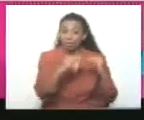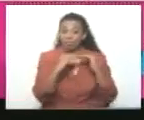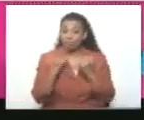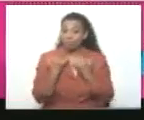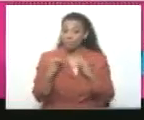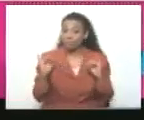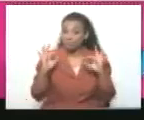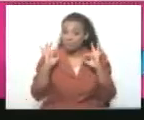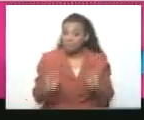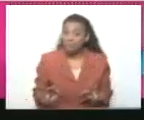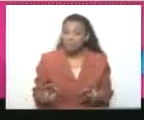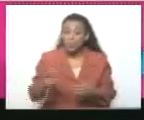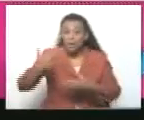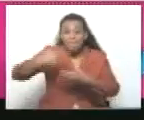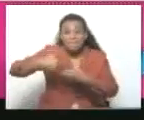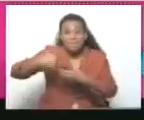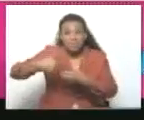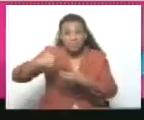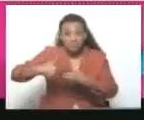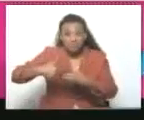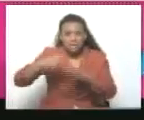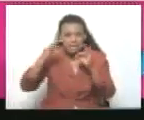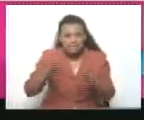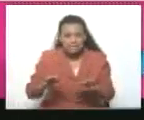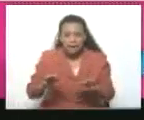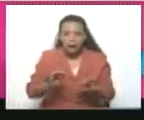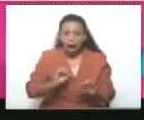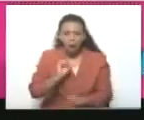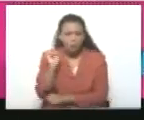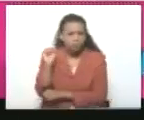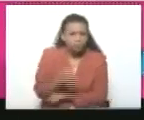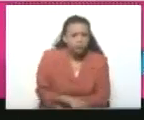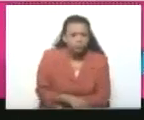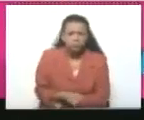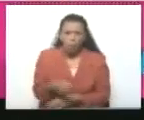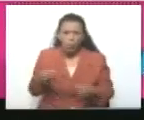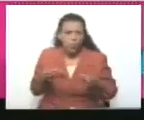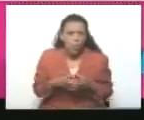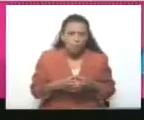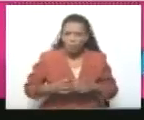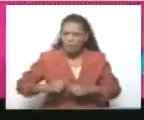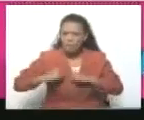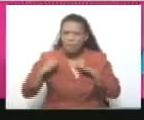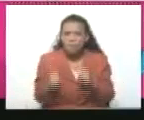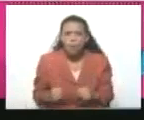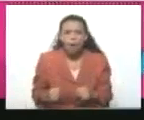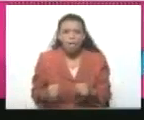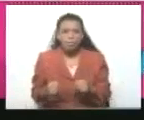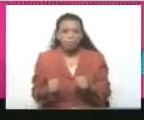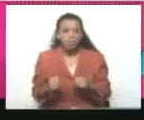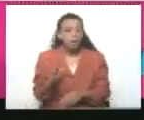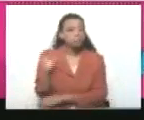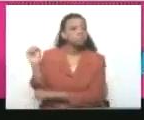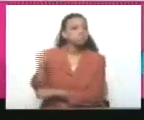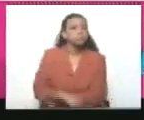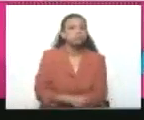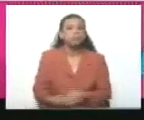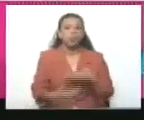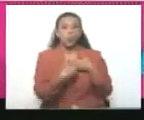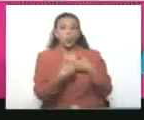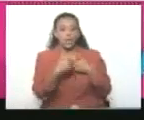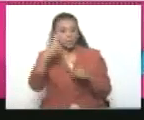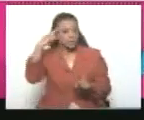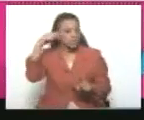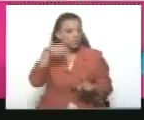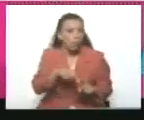independiente. Una PDVSA que derrote en todos los planos las sanciones, la